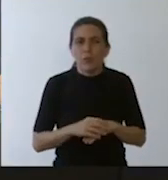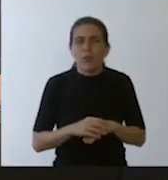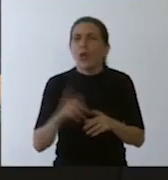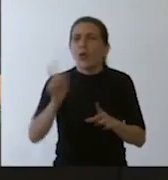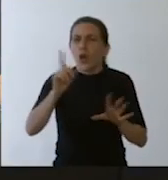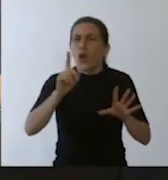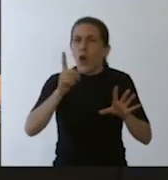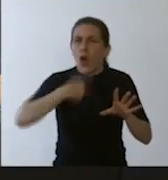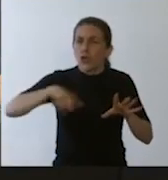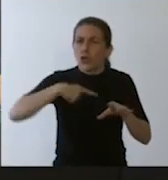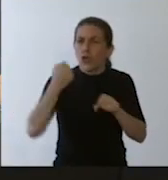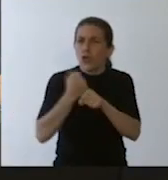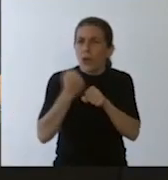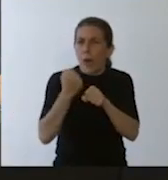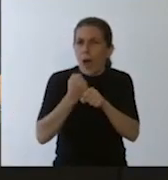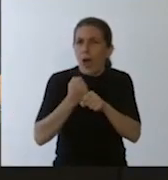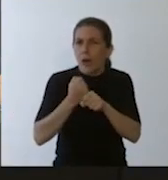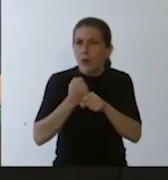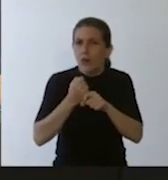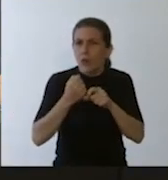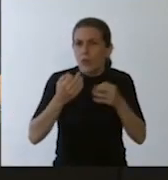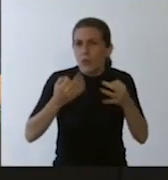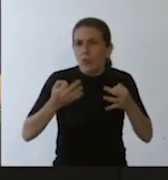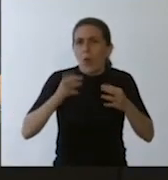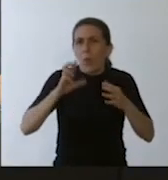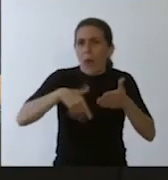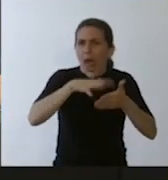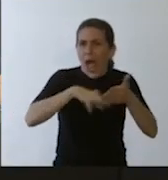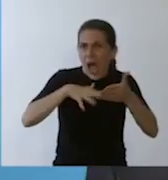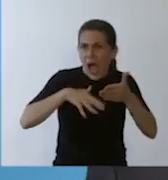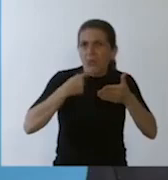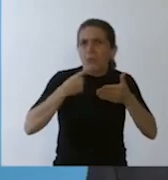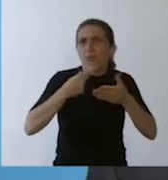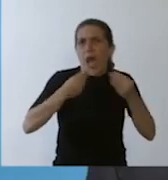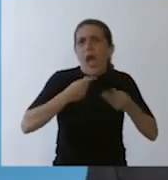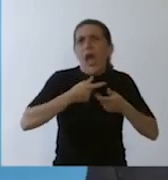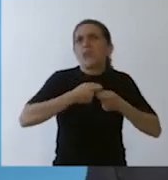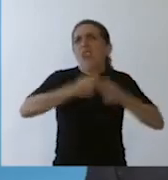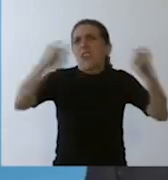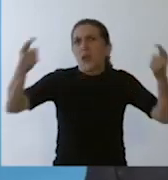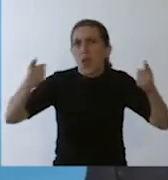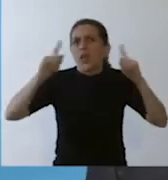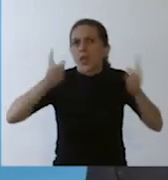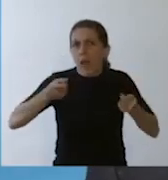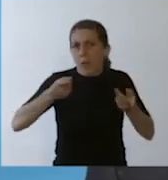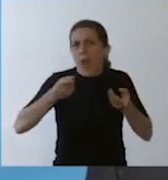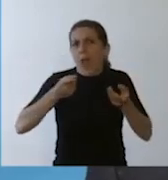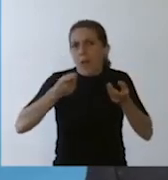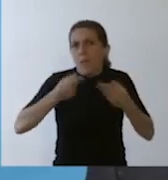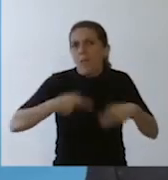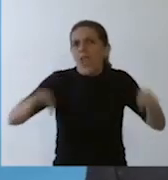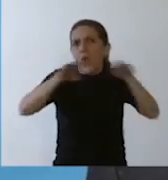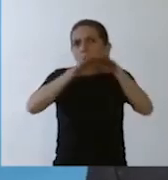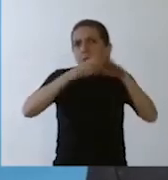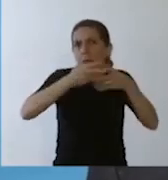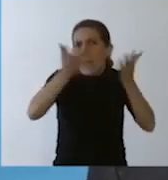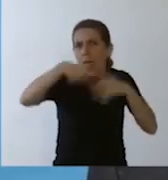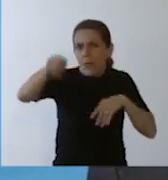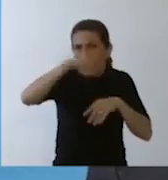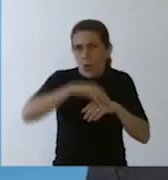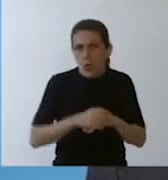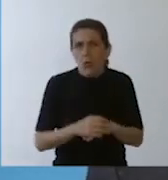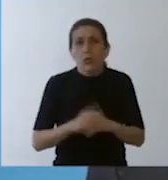No, estamos trabajando en justamente cada uno de los planes para distribuirlo y que haya una respuesta uniforme en los estadios